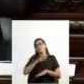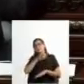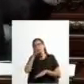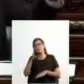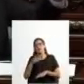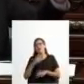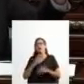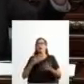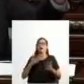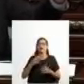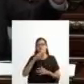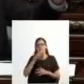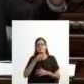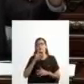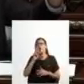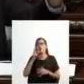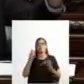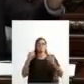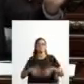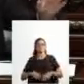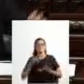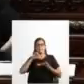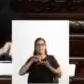decimos que es un antipatriota